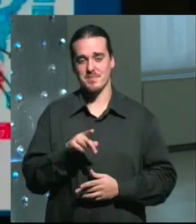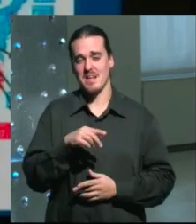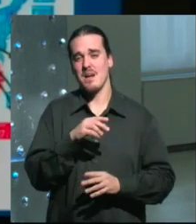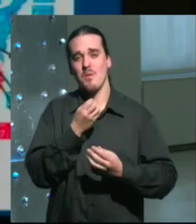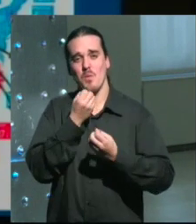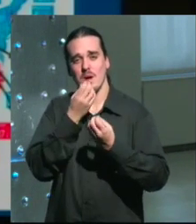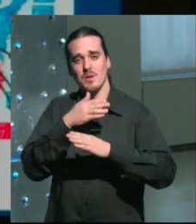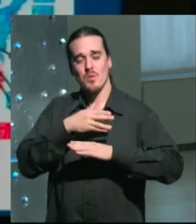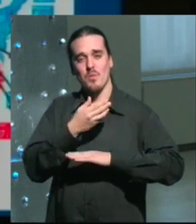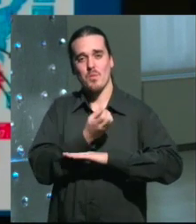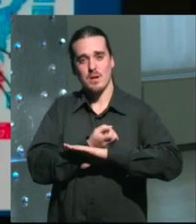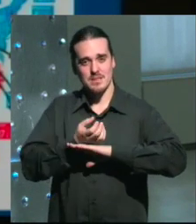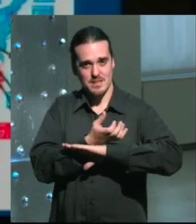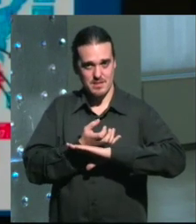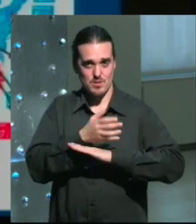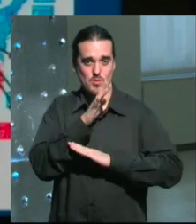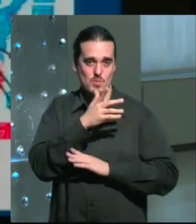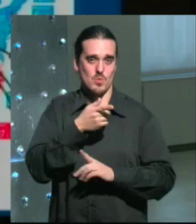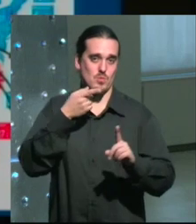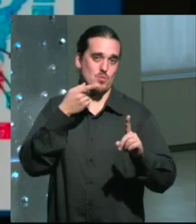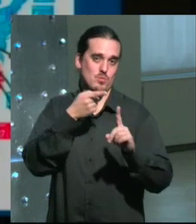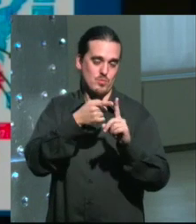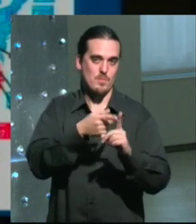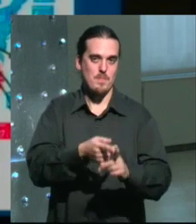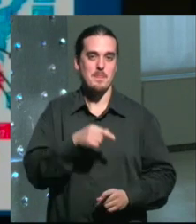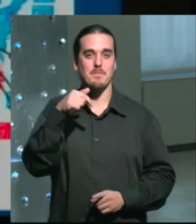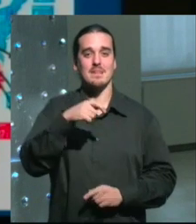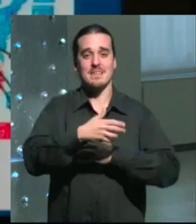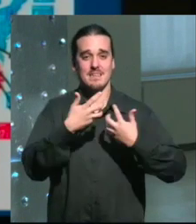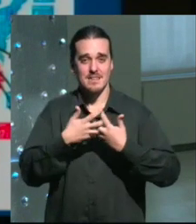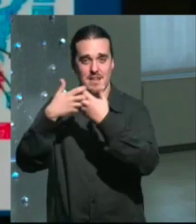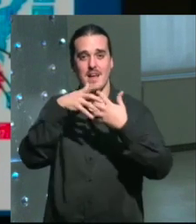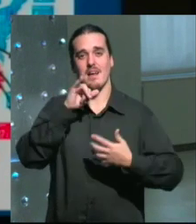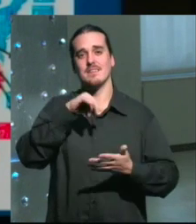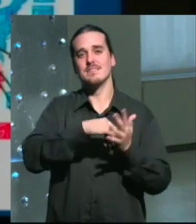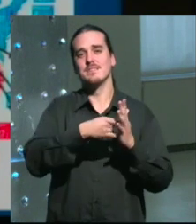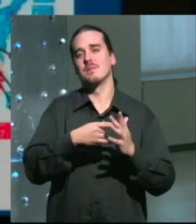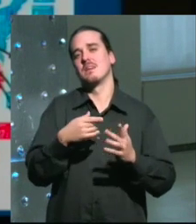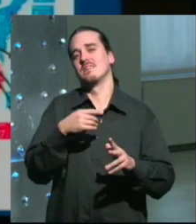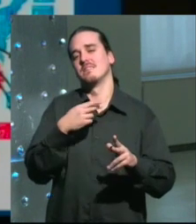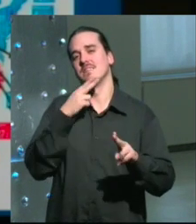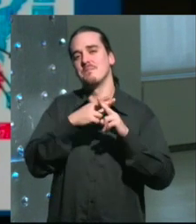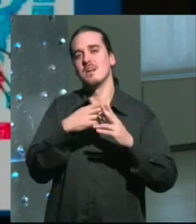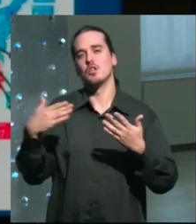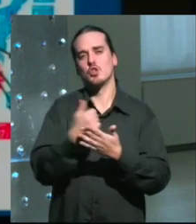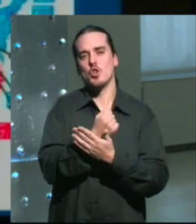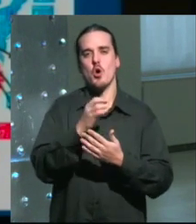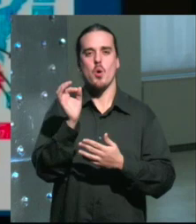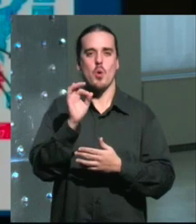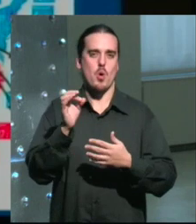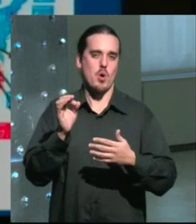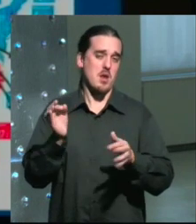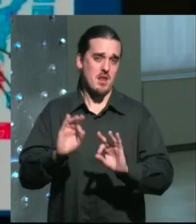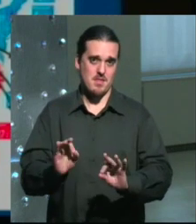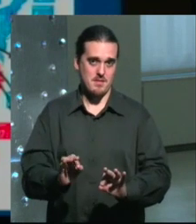En Estados Unidos existe un sistema que se le conoce como el sistema de todo o nada, que significa que en cada uno de los estados el